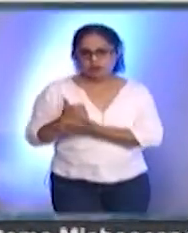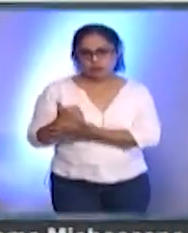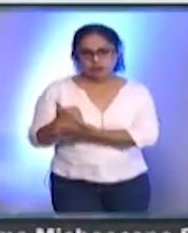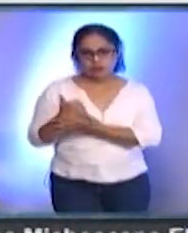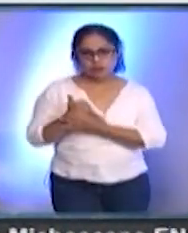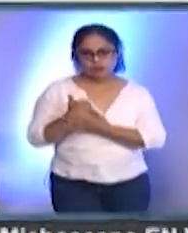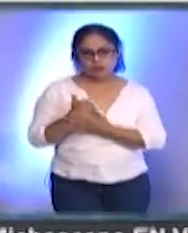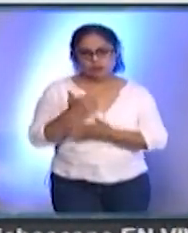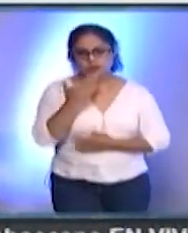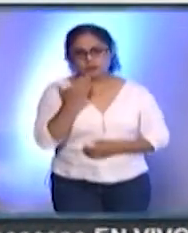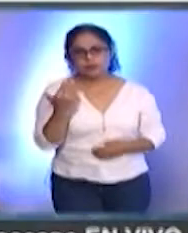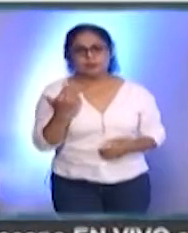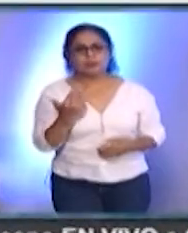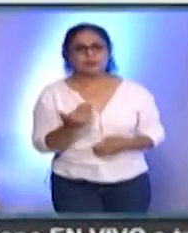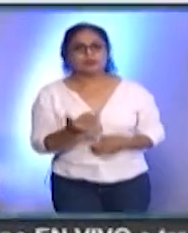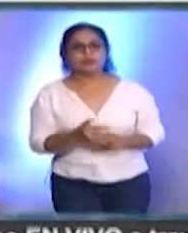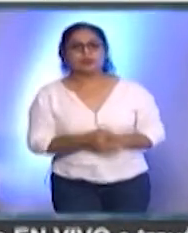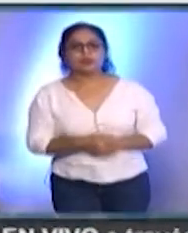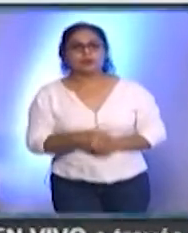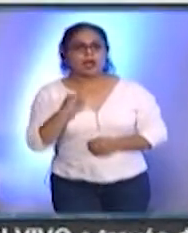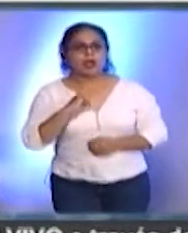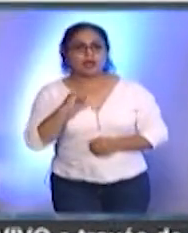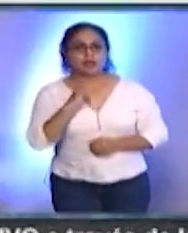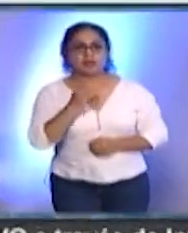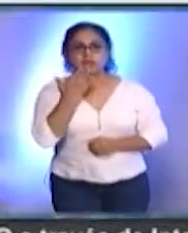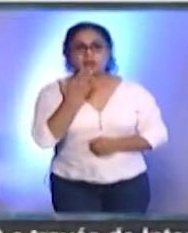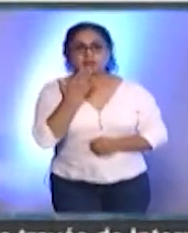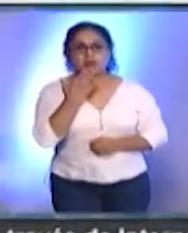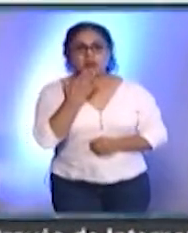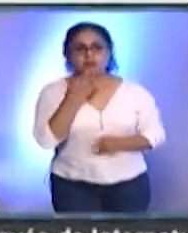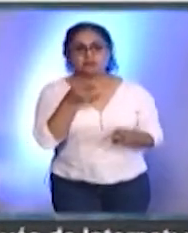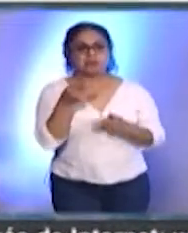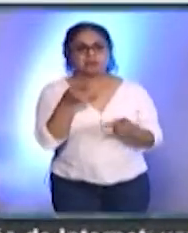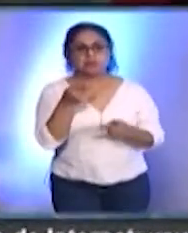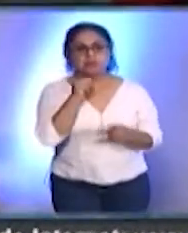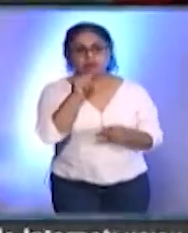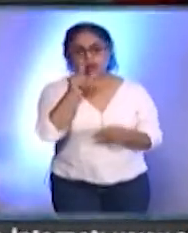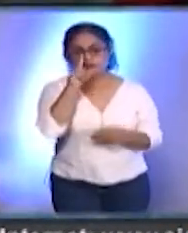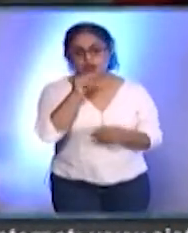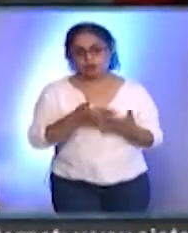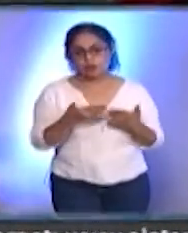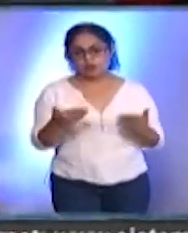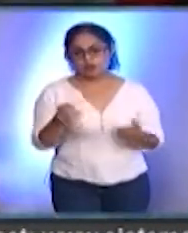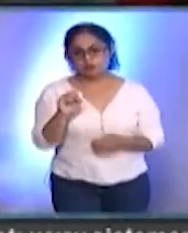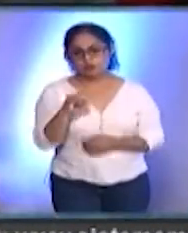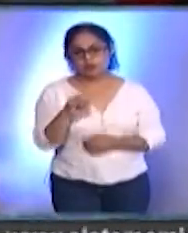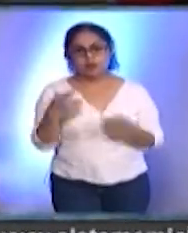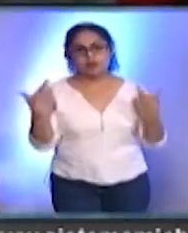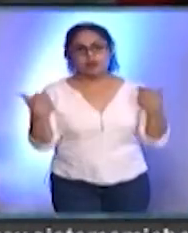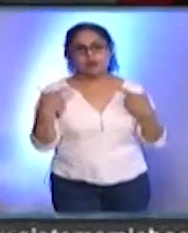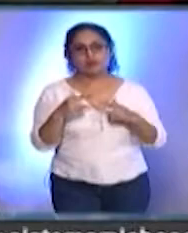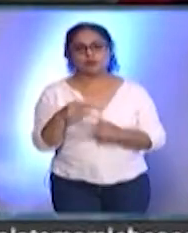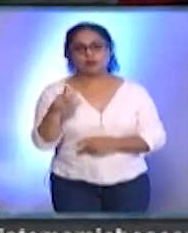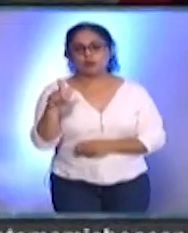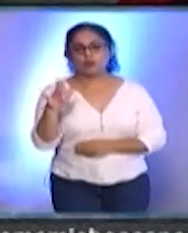tecnológicos, no estábamos lo suficientemente preparados en esa área. El maestro Luis Fernando Rodríguez Vera se sintió honrado